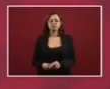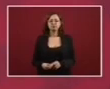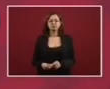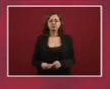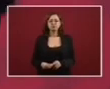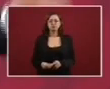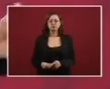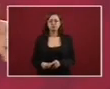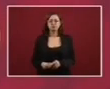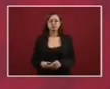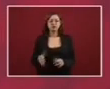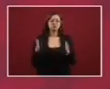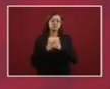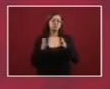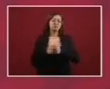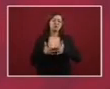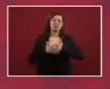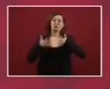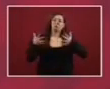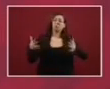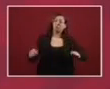vivir en mansiones